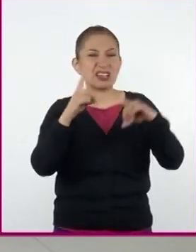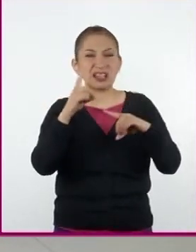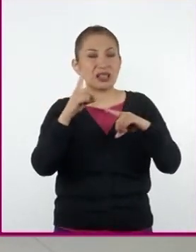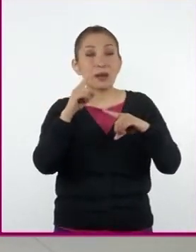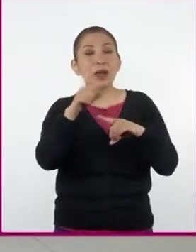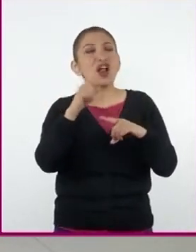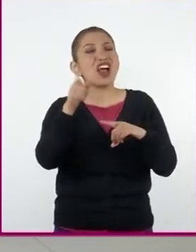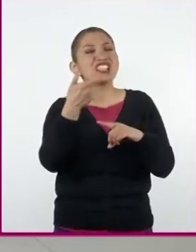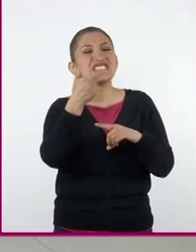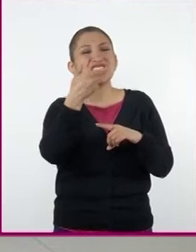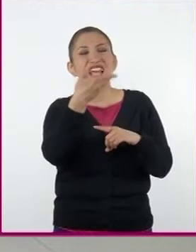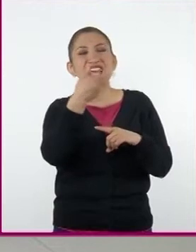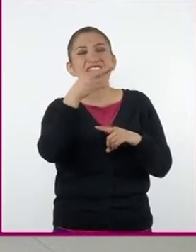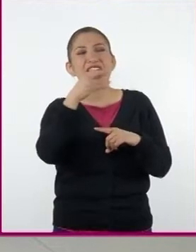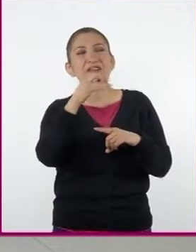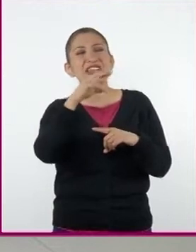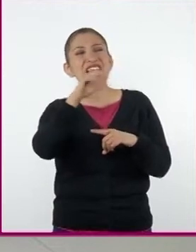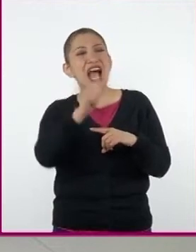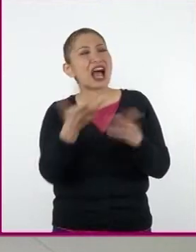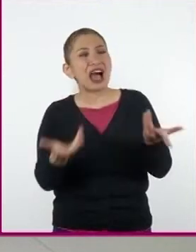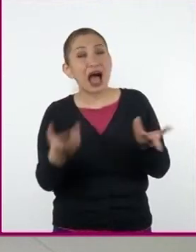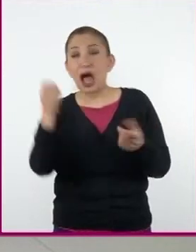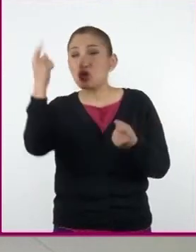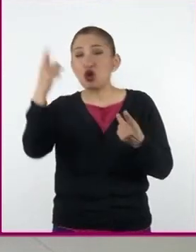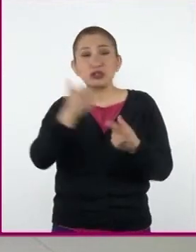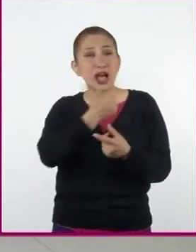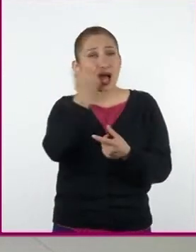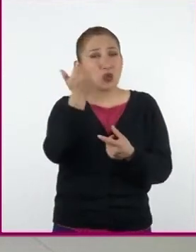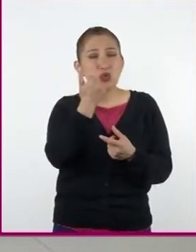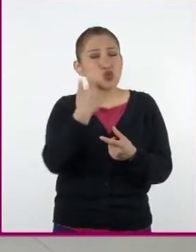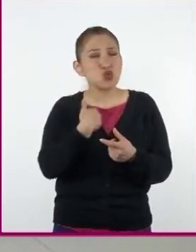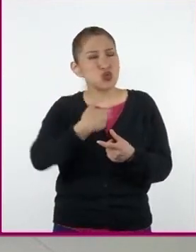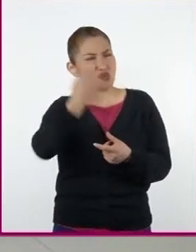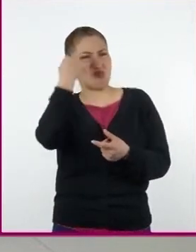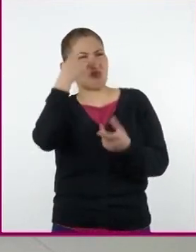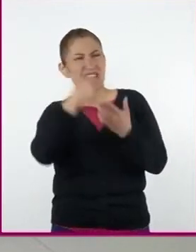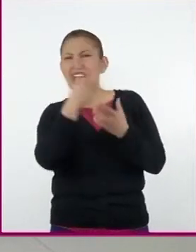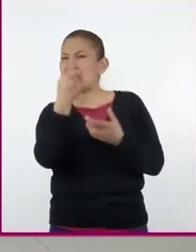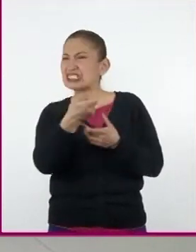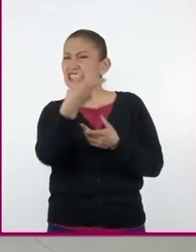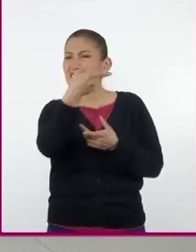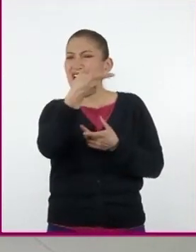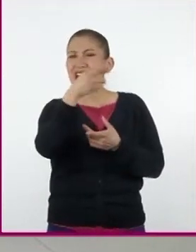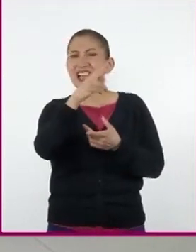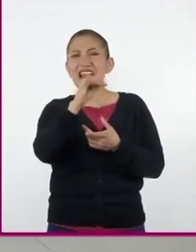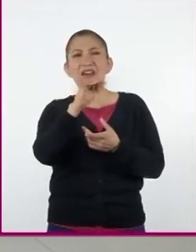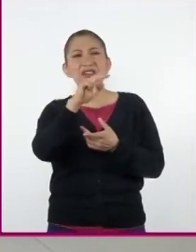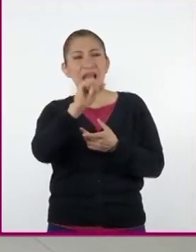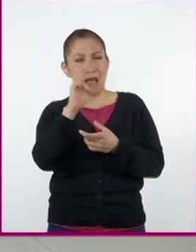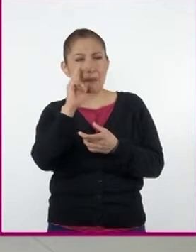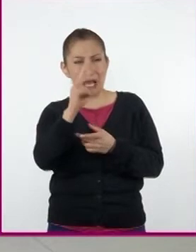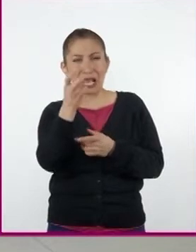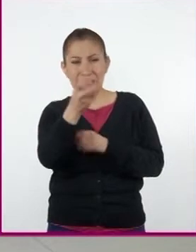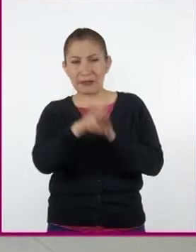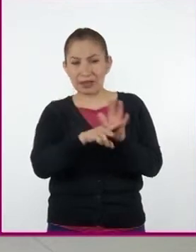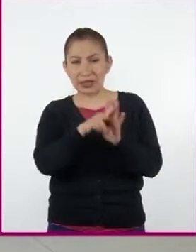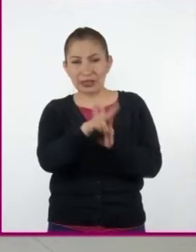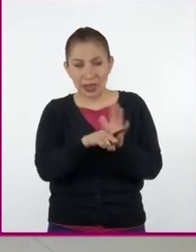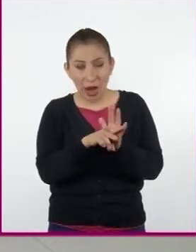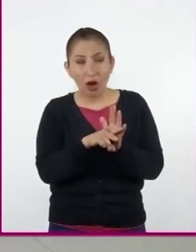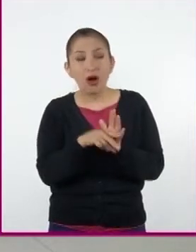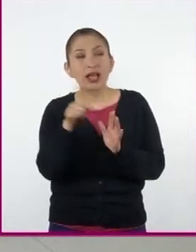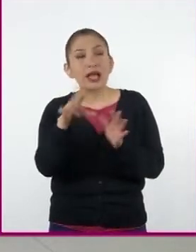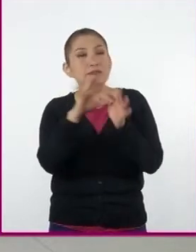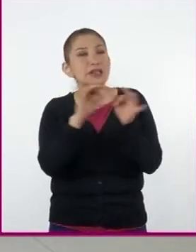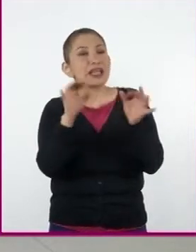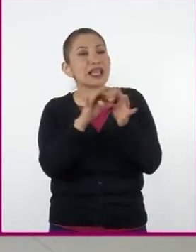las gráficas? Seguramente algunas alumnas y alumnos se pregunten lo mismo. ¿Qué les parece si vemos el siguiente video en el que